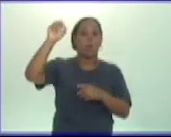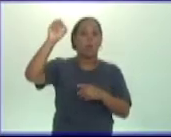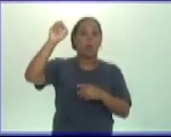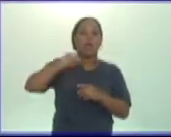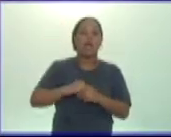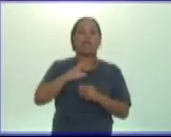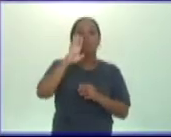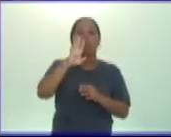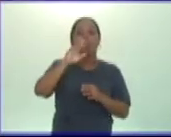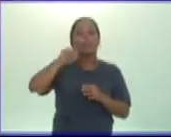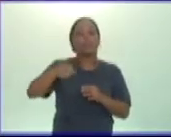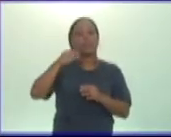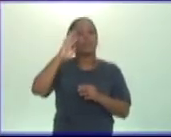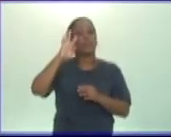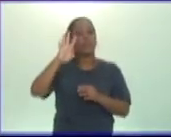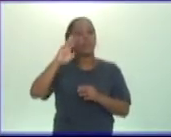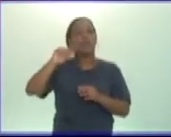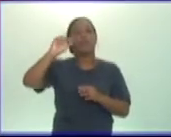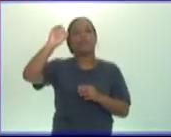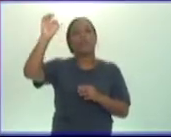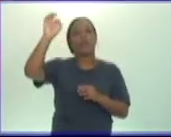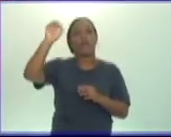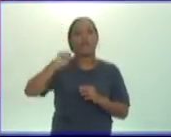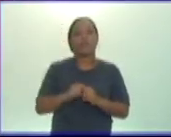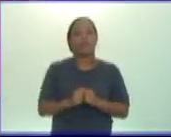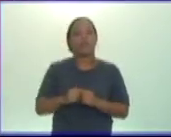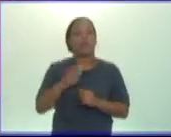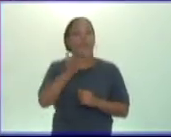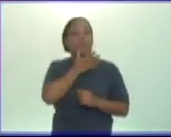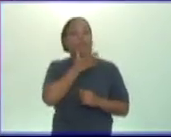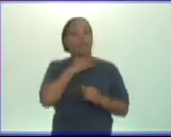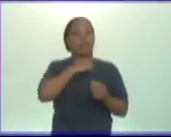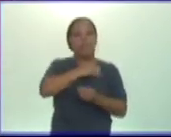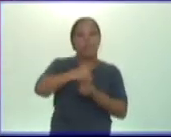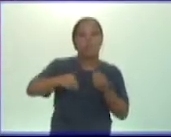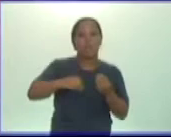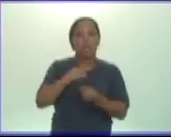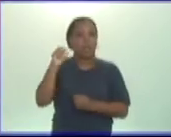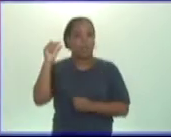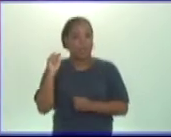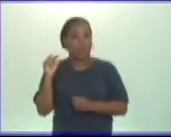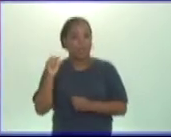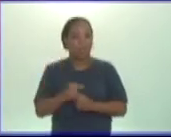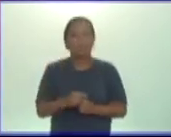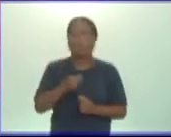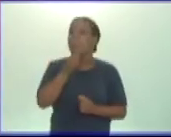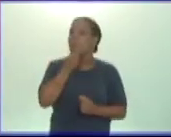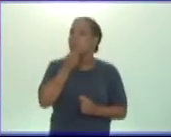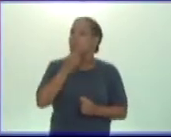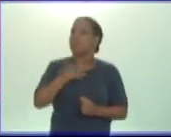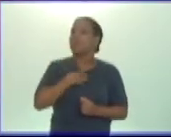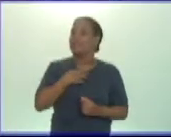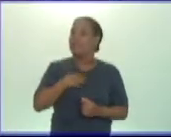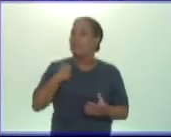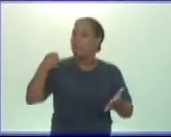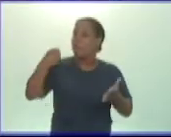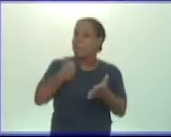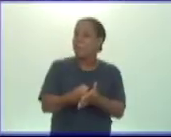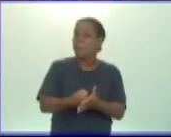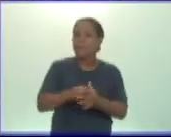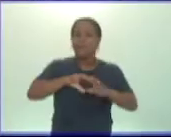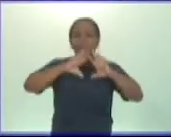4.4 grados centígrados. Aunque parece un cambio de temperatura pequeño, podría tener un impacto mundial